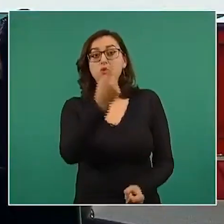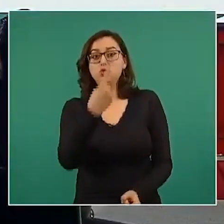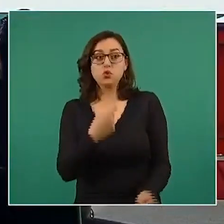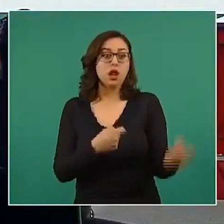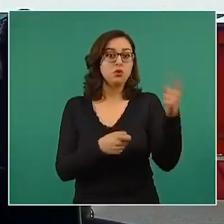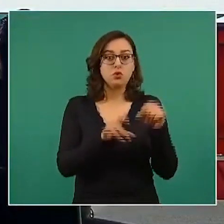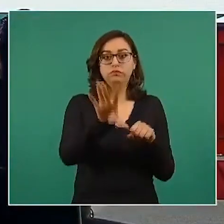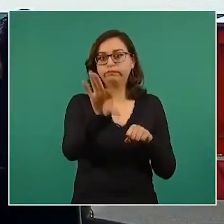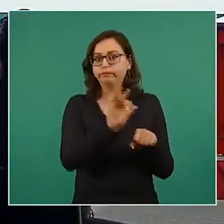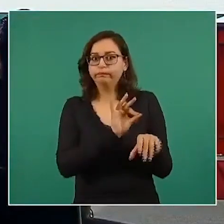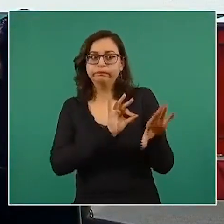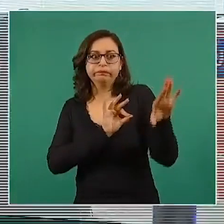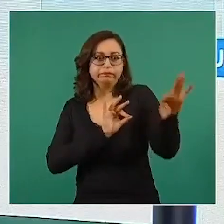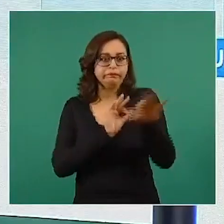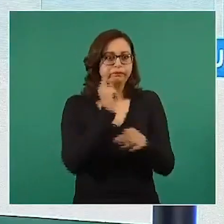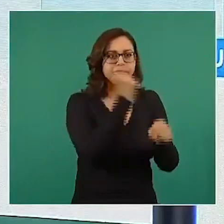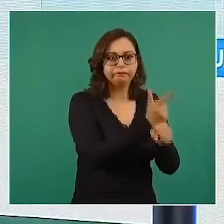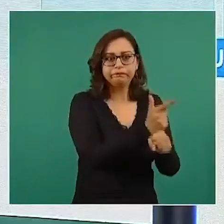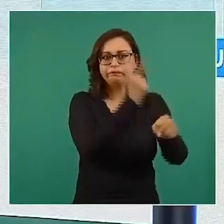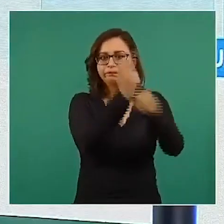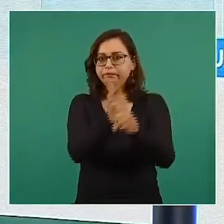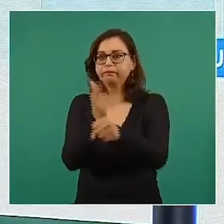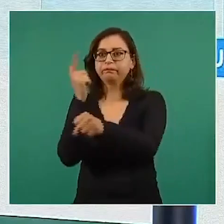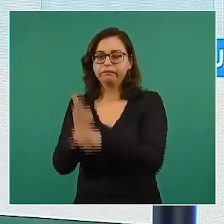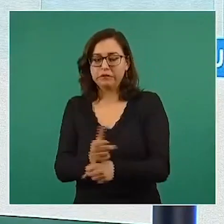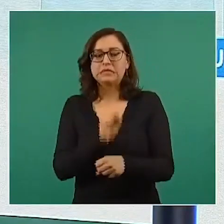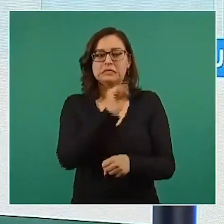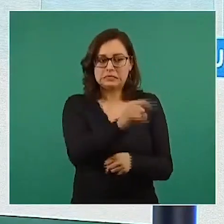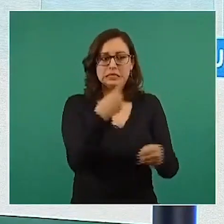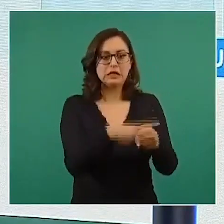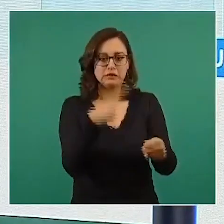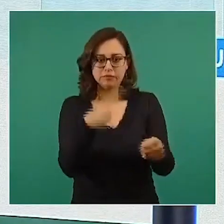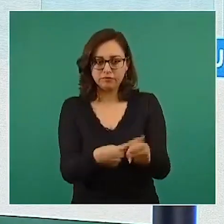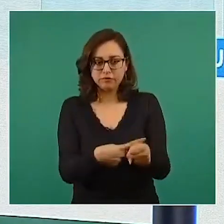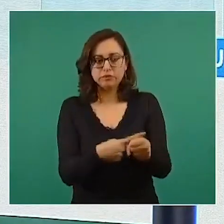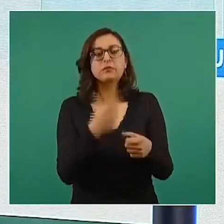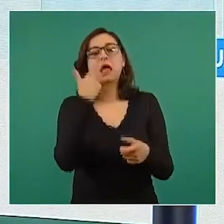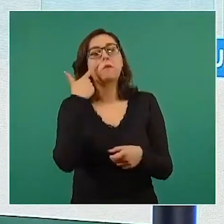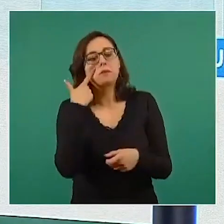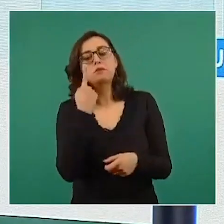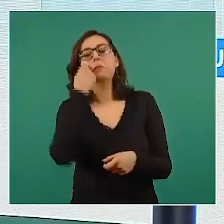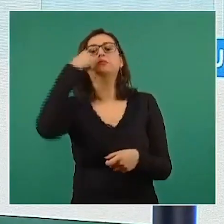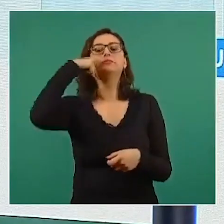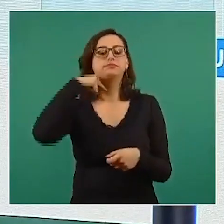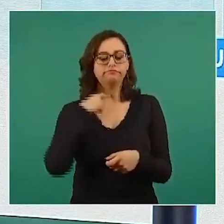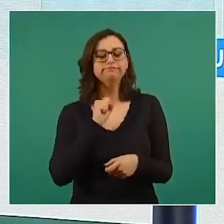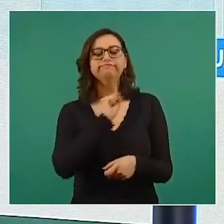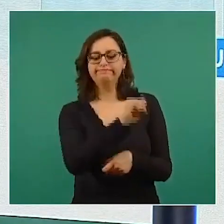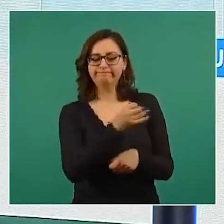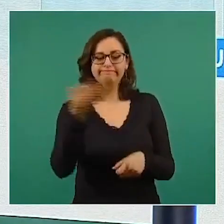ocurrir, lo que se hace es la detección del caso, la confirmación del caso por métodos de laboratorio, el rastreo de